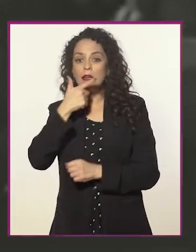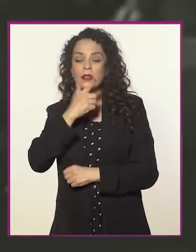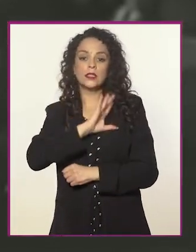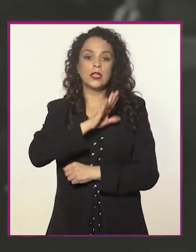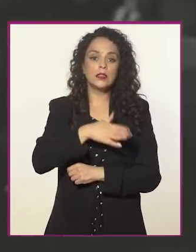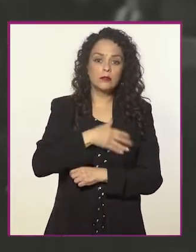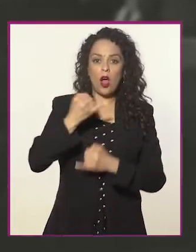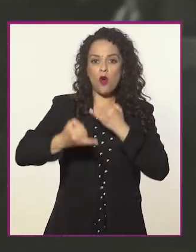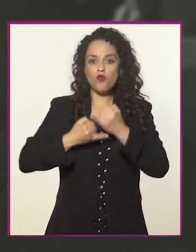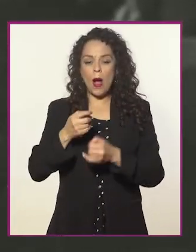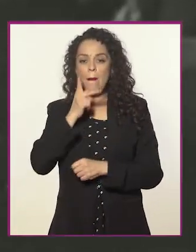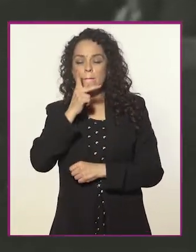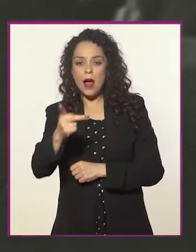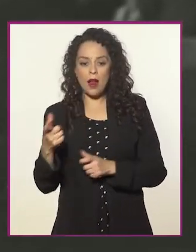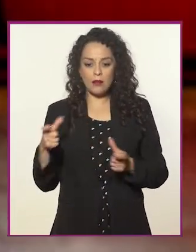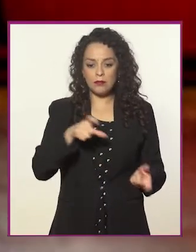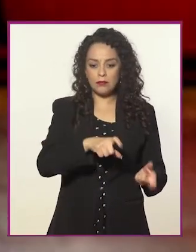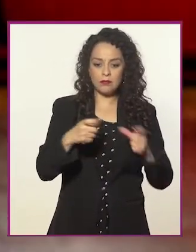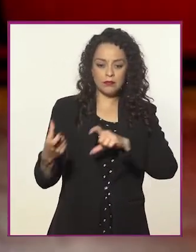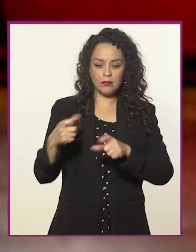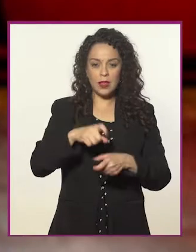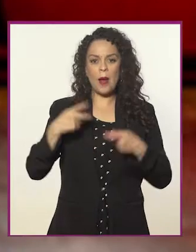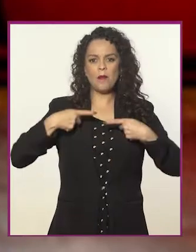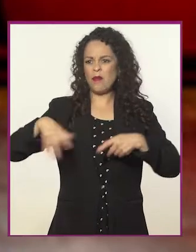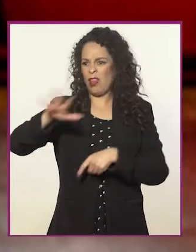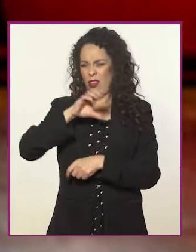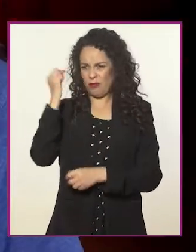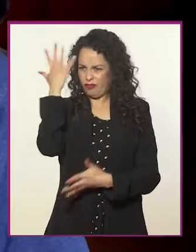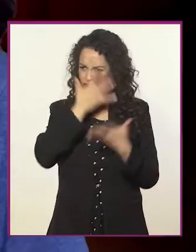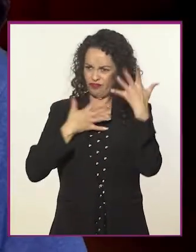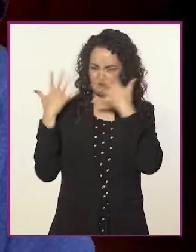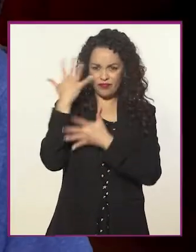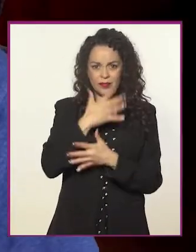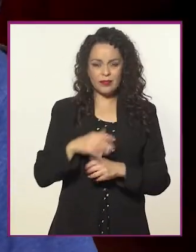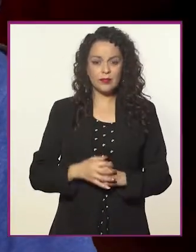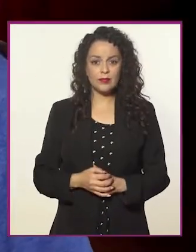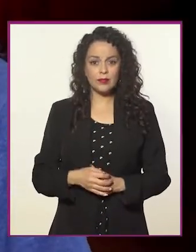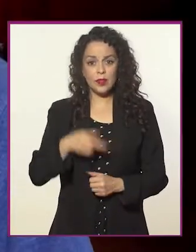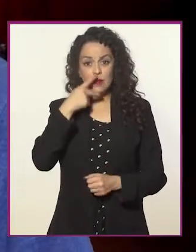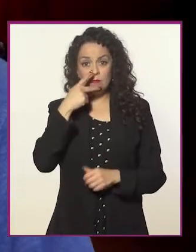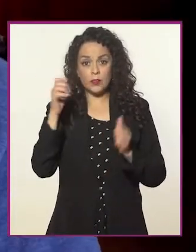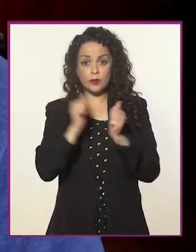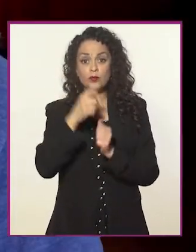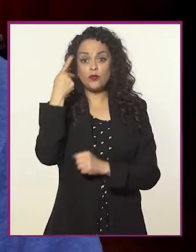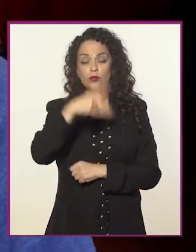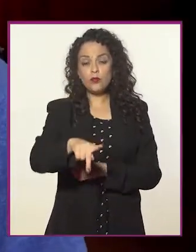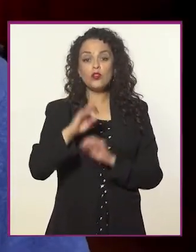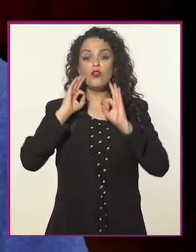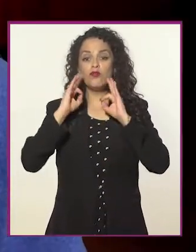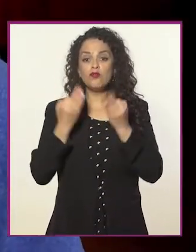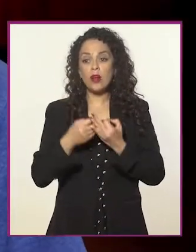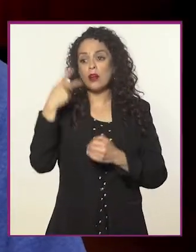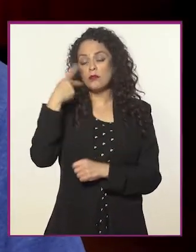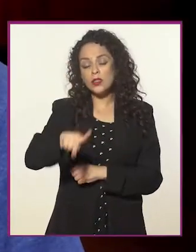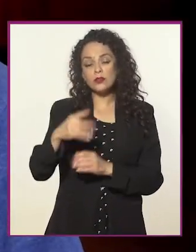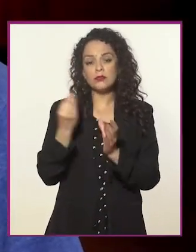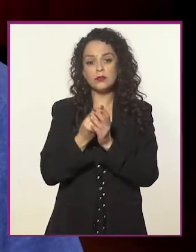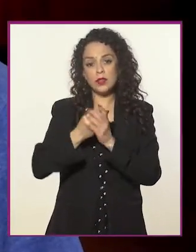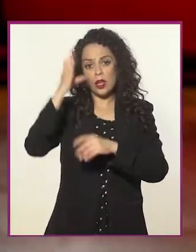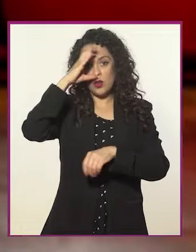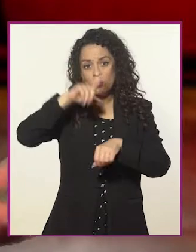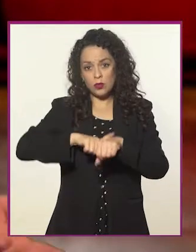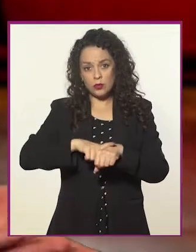español, haciendo juegos de palabras que confundían a los otros personajes. Un habla con sus propios modismos y su propia cultura.